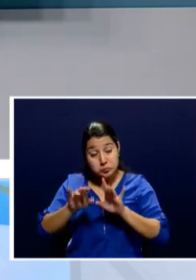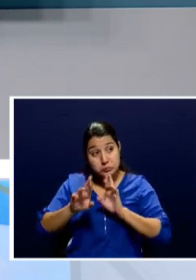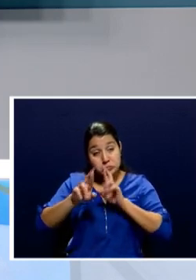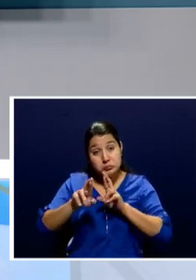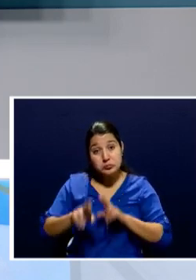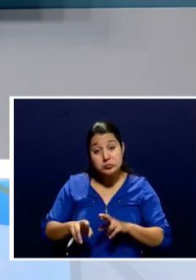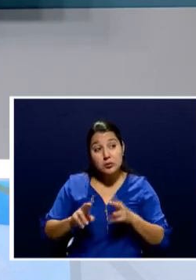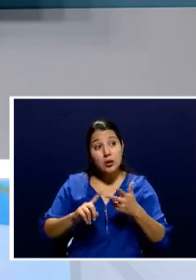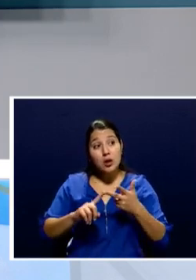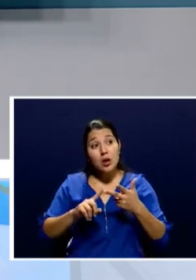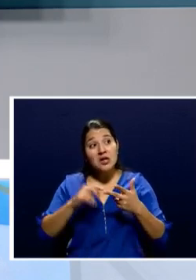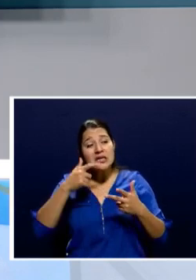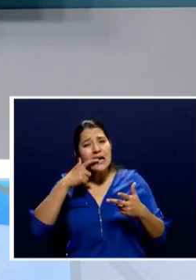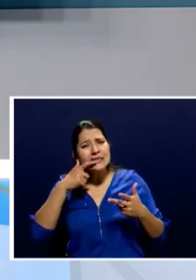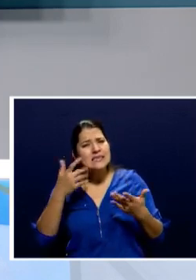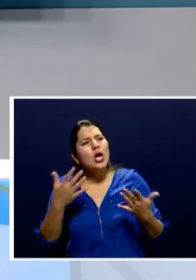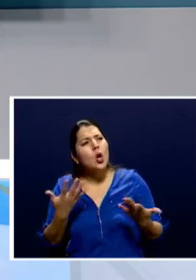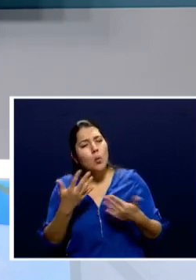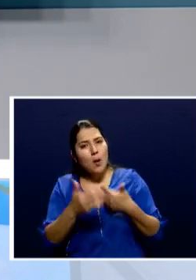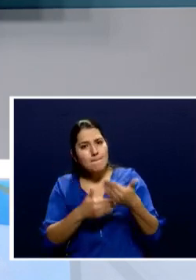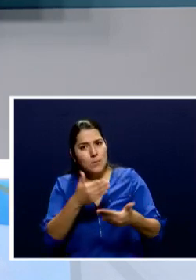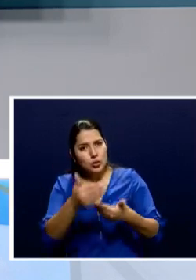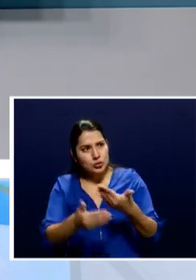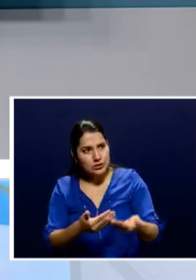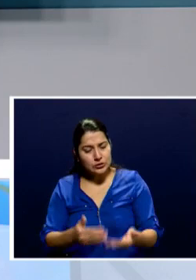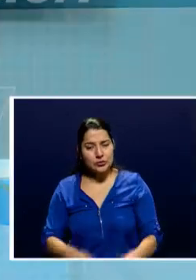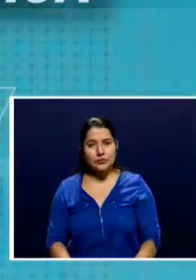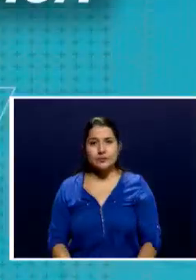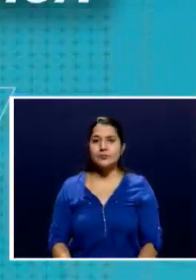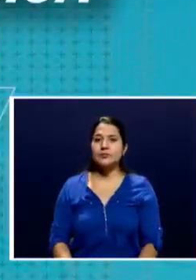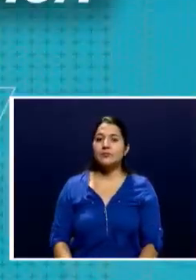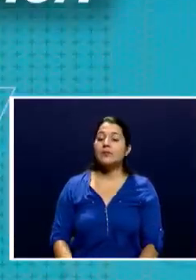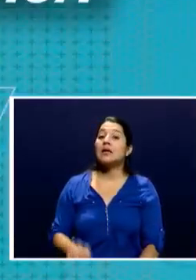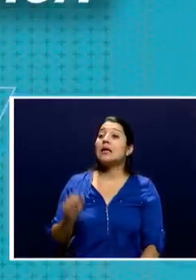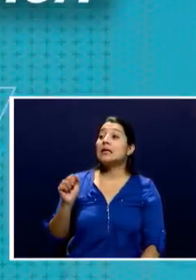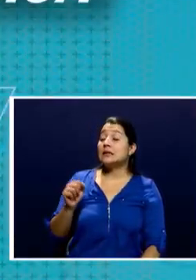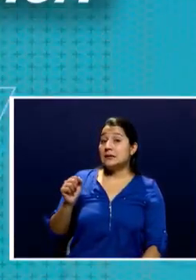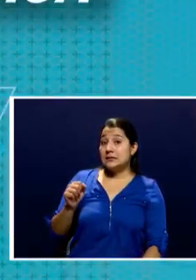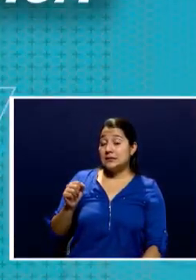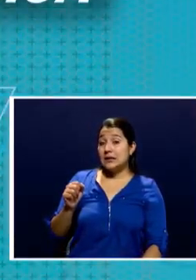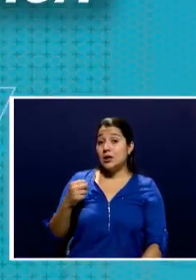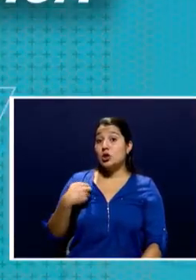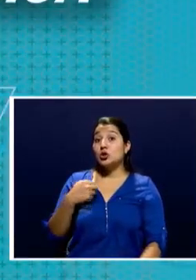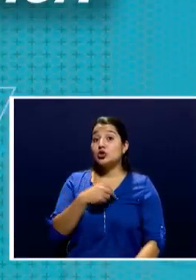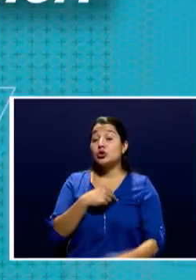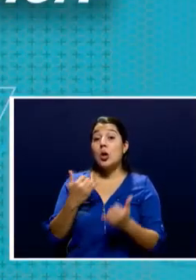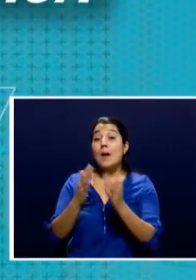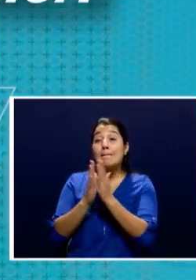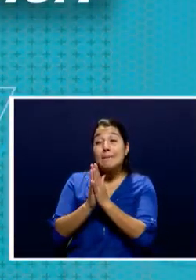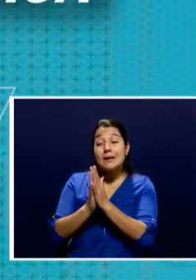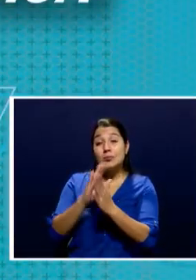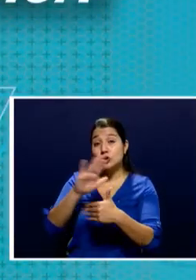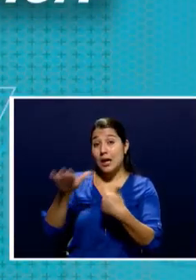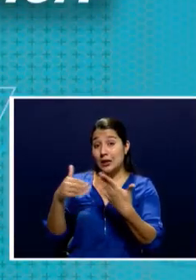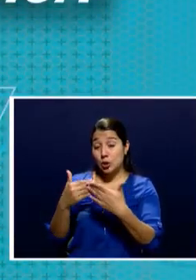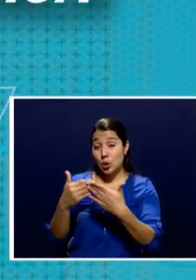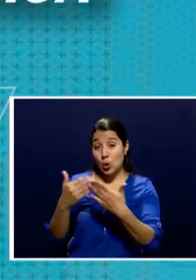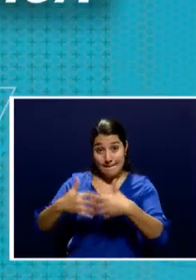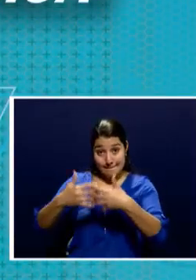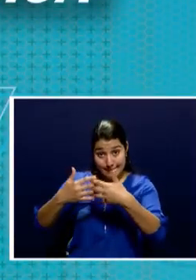virtualmente? ¿Un call center? ¿Cómo es el tema en lo práctico? En lo práctico, le estamos pidiendo a todas las empresas